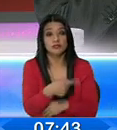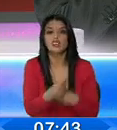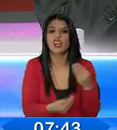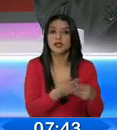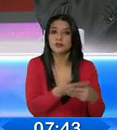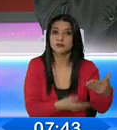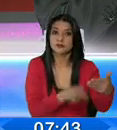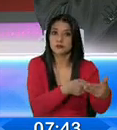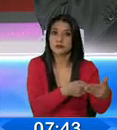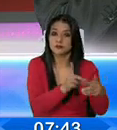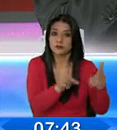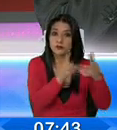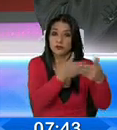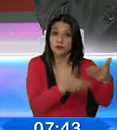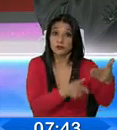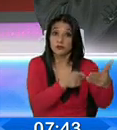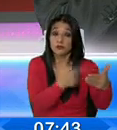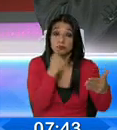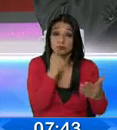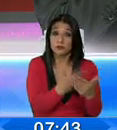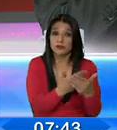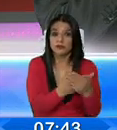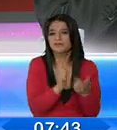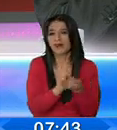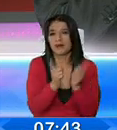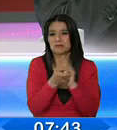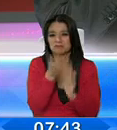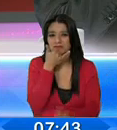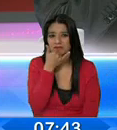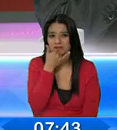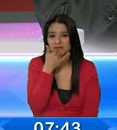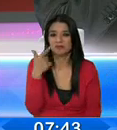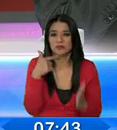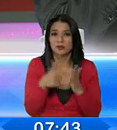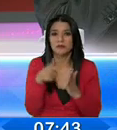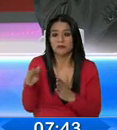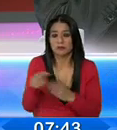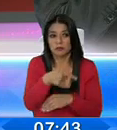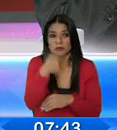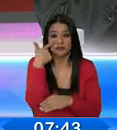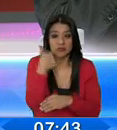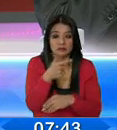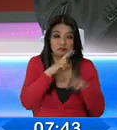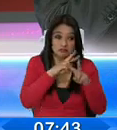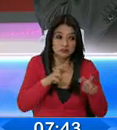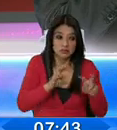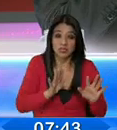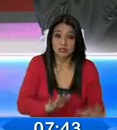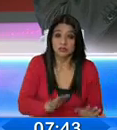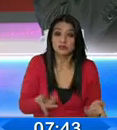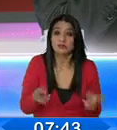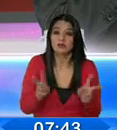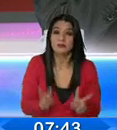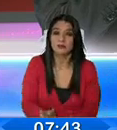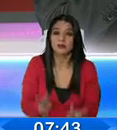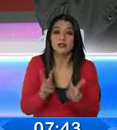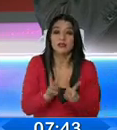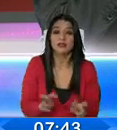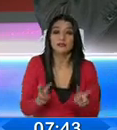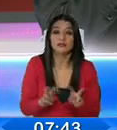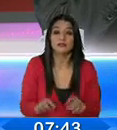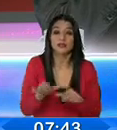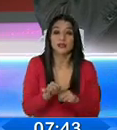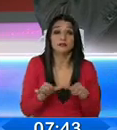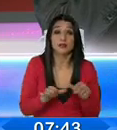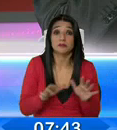son fuertemente distorsionados, tanto en lo que tiene que ver con las instrucciones fiscales como en lo que tiene que ver con las investigaciones